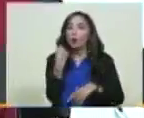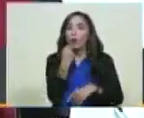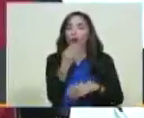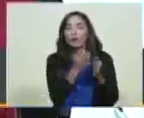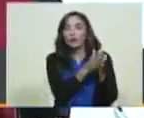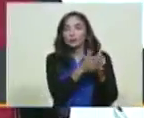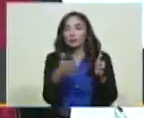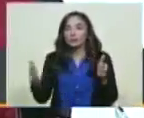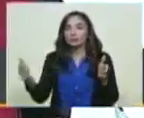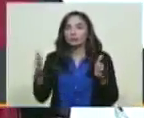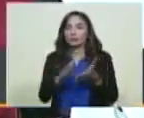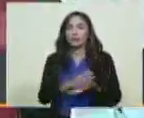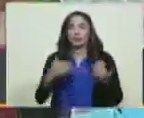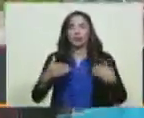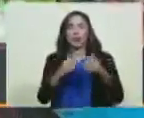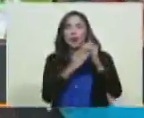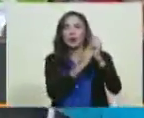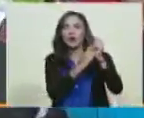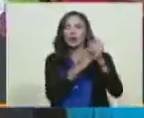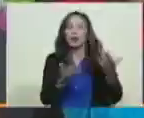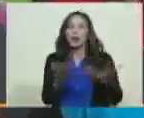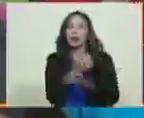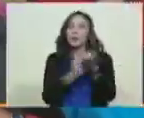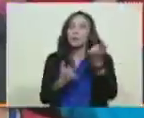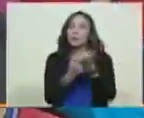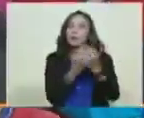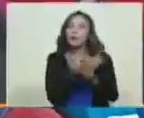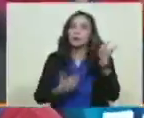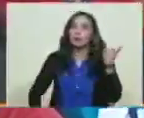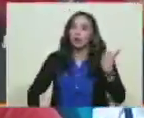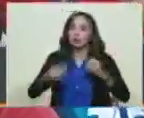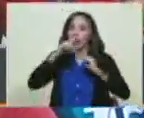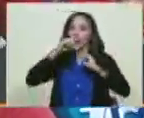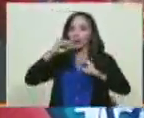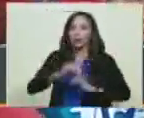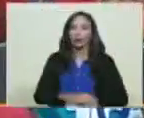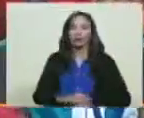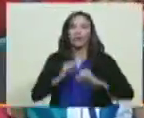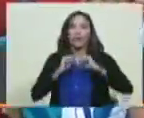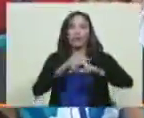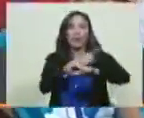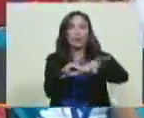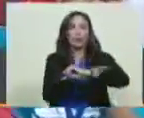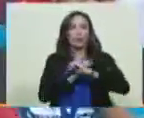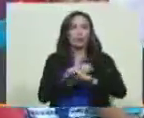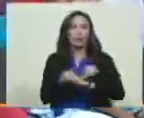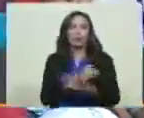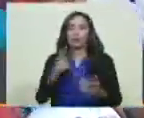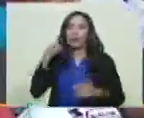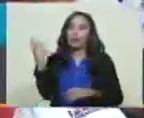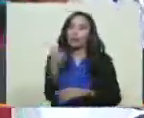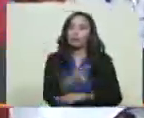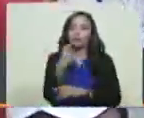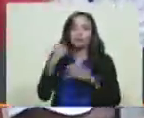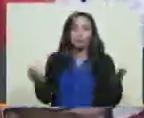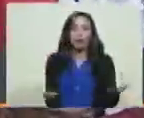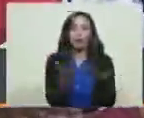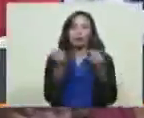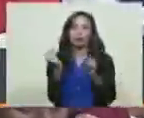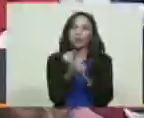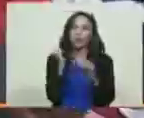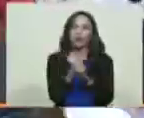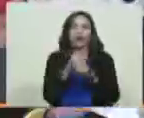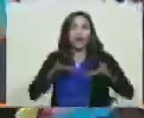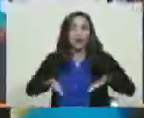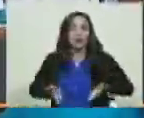asumimos el liderazgo del presidente y nos reíamos que nos diga presidente nacimos